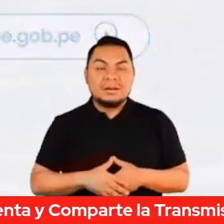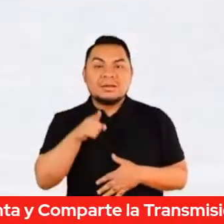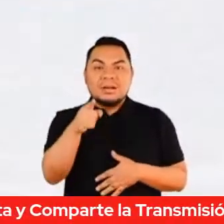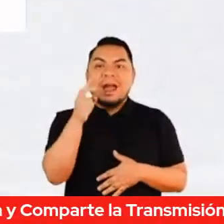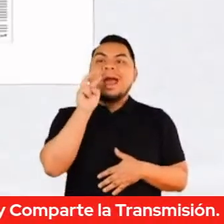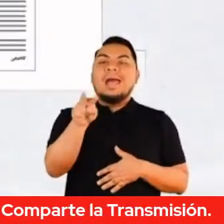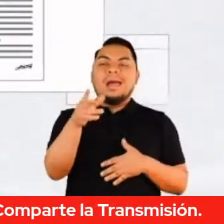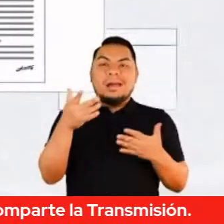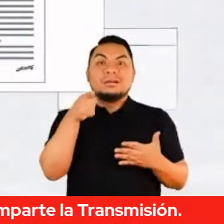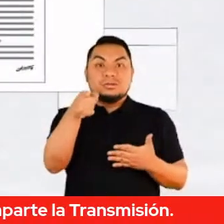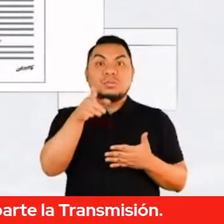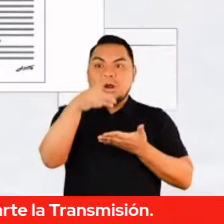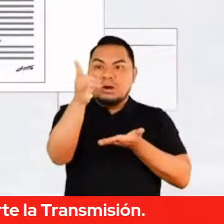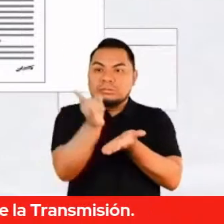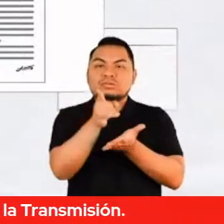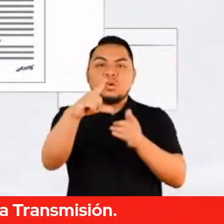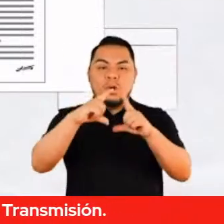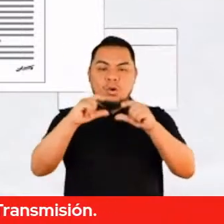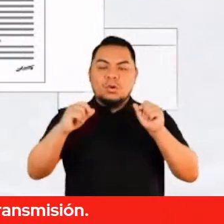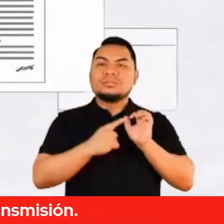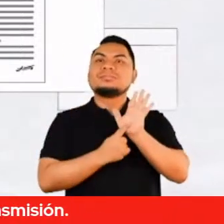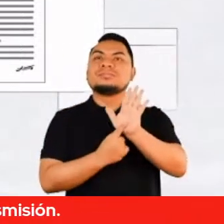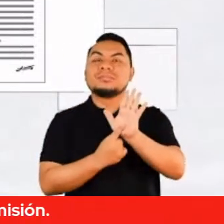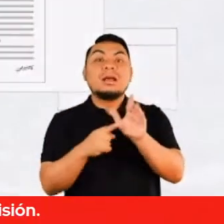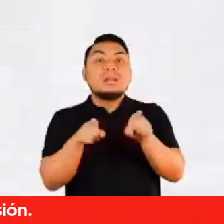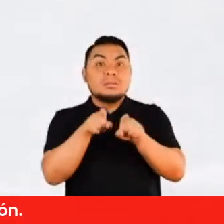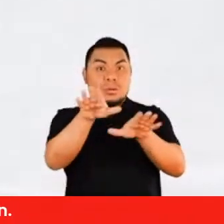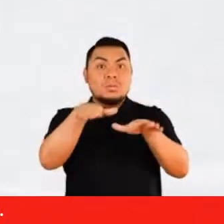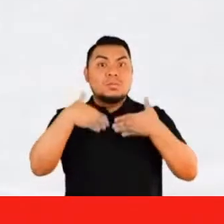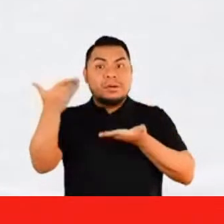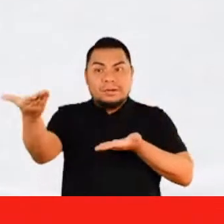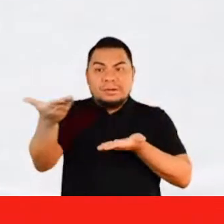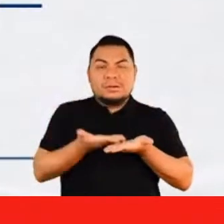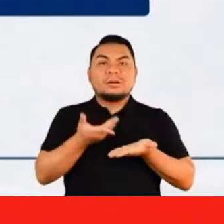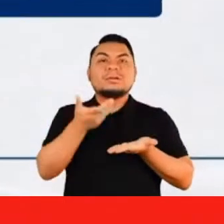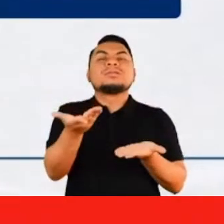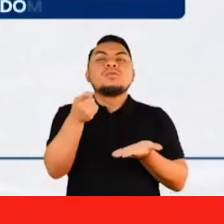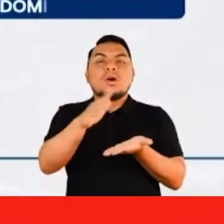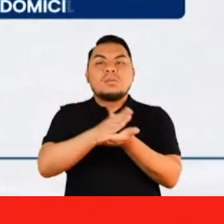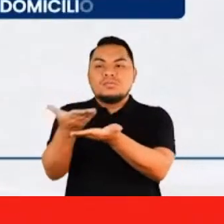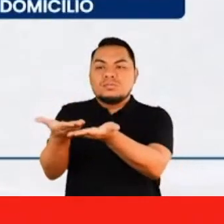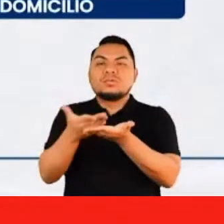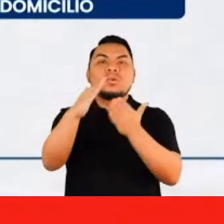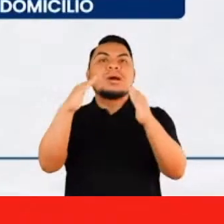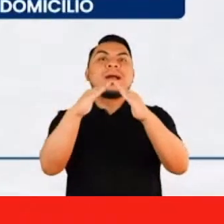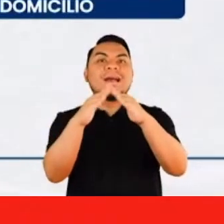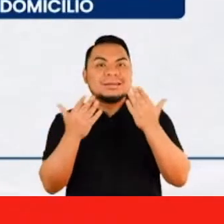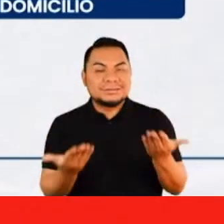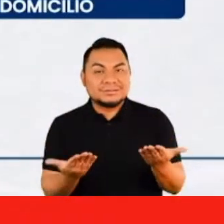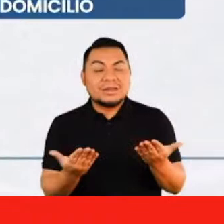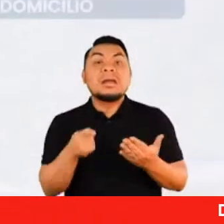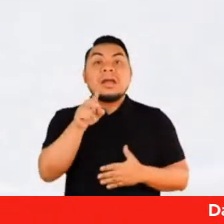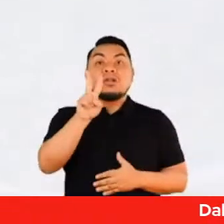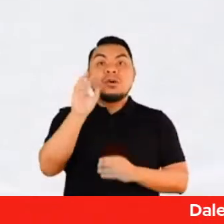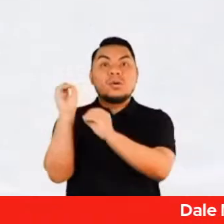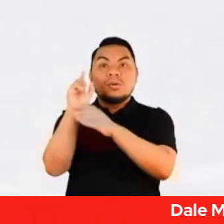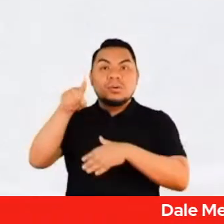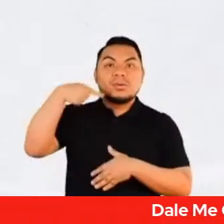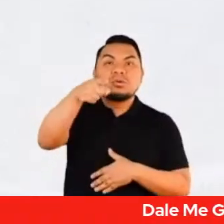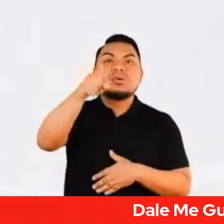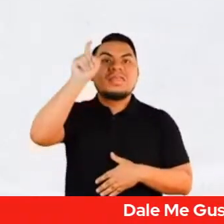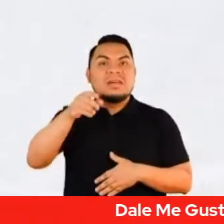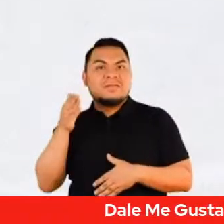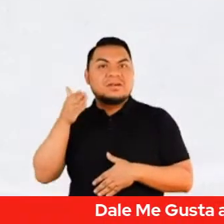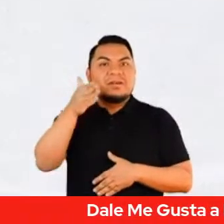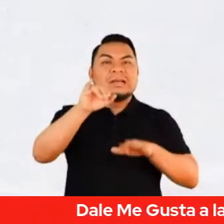consultaelectoral.ombe.gob.pe, donde tendrás la opción de descargar tus credenciales. También podrás recibirlas de forma física en tu domicilio. El 2 de